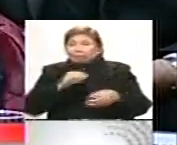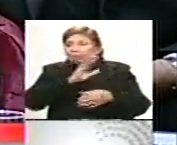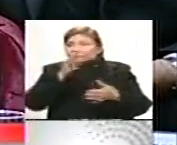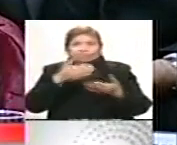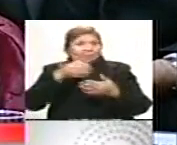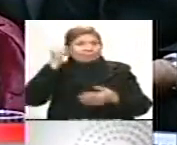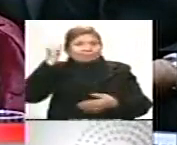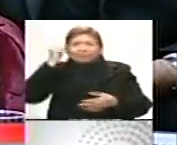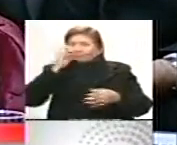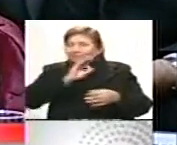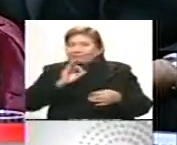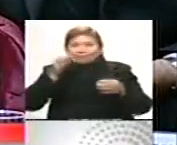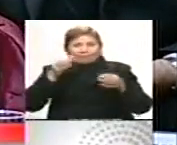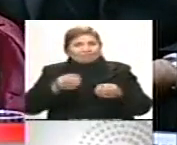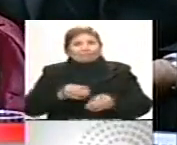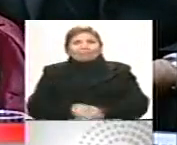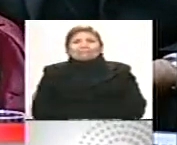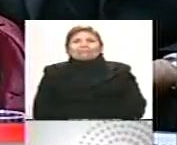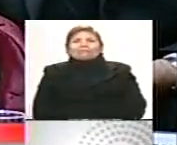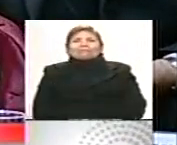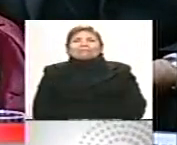derecho es absoluto.